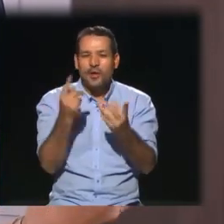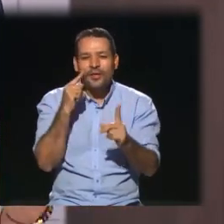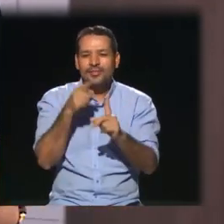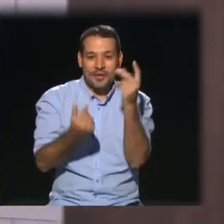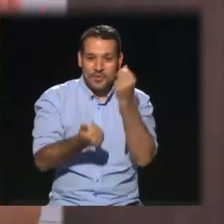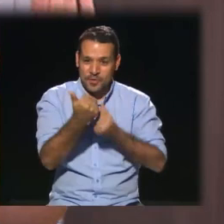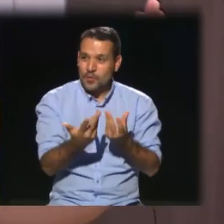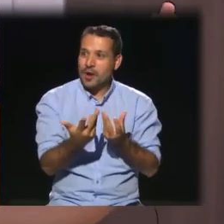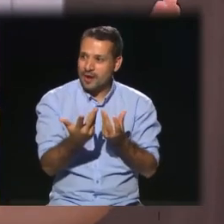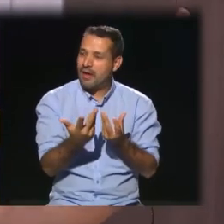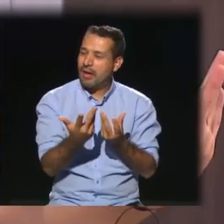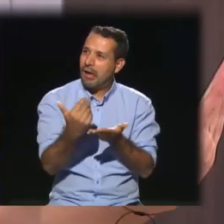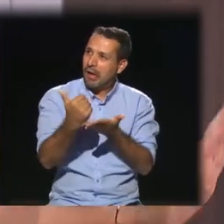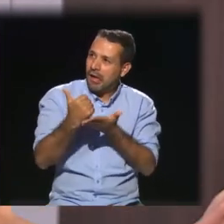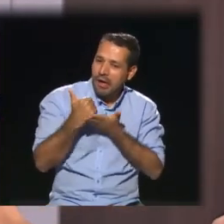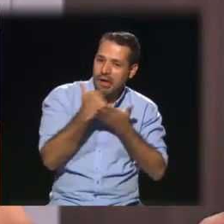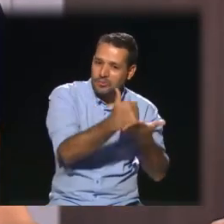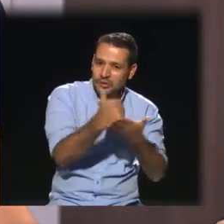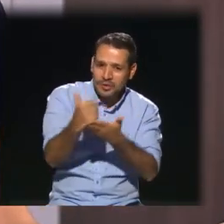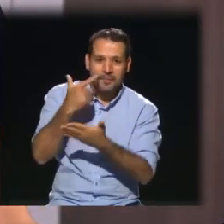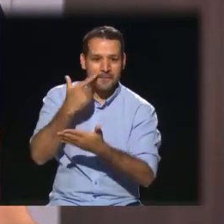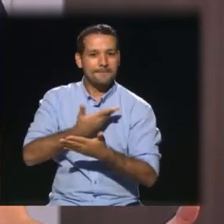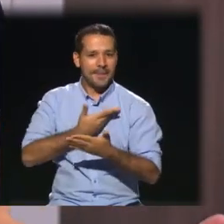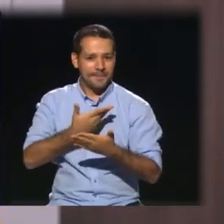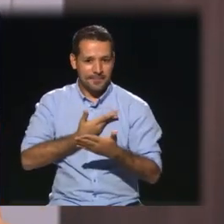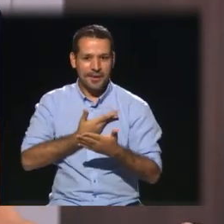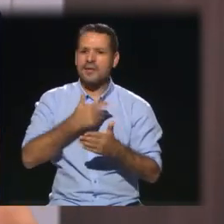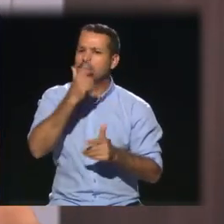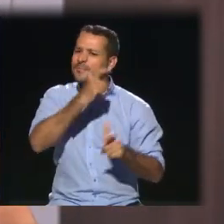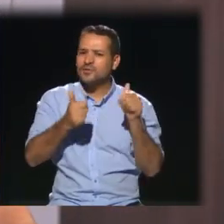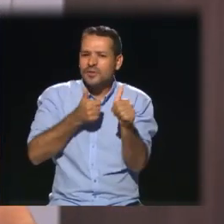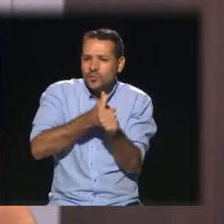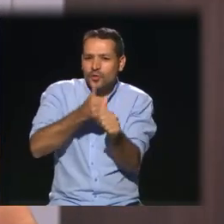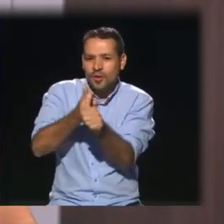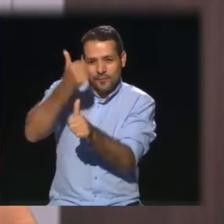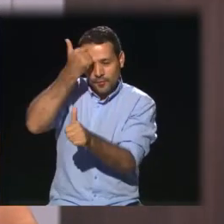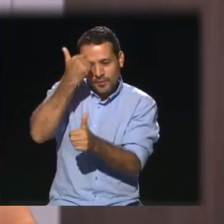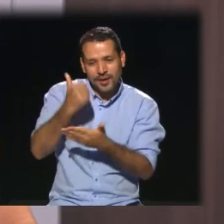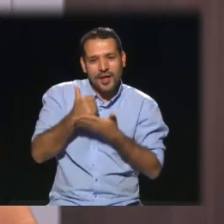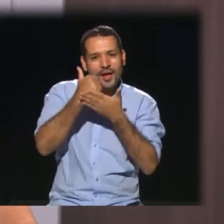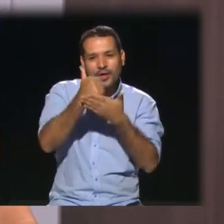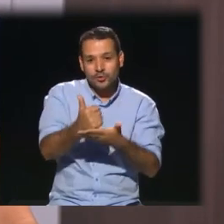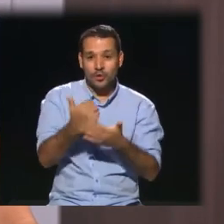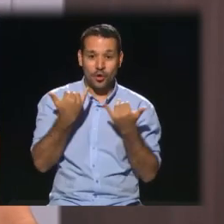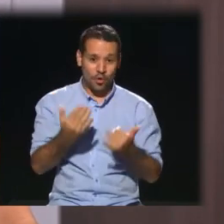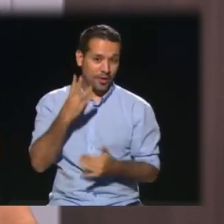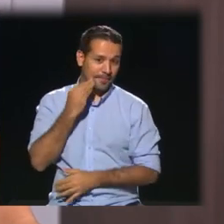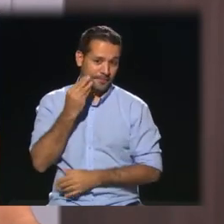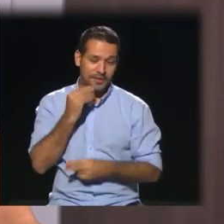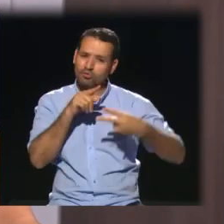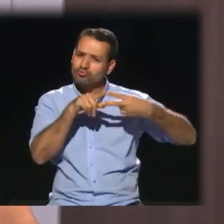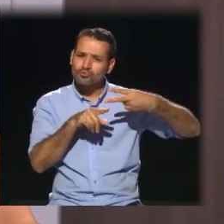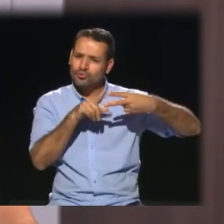también cómo facilitarles un poco tanto a los cuidadores padres de familia, pero además a los docentes. Y hoy tengo dos expertos, me acompañan